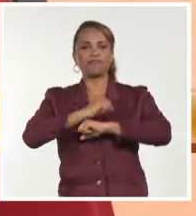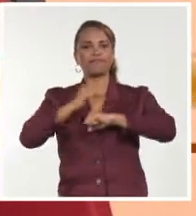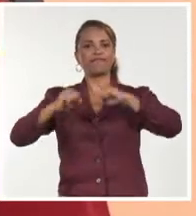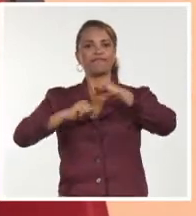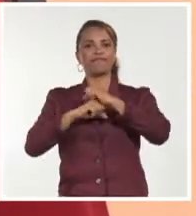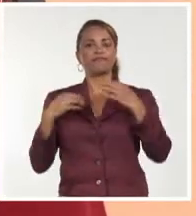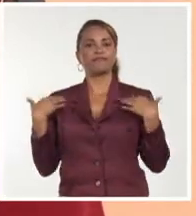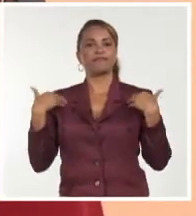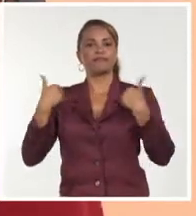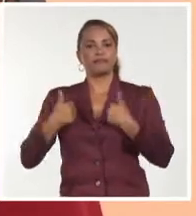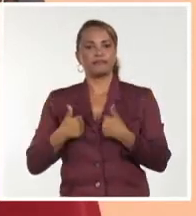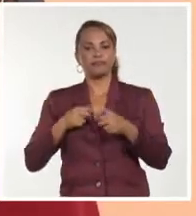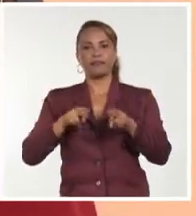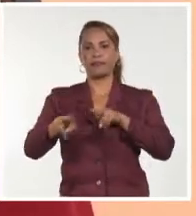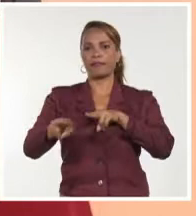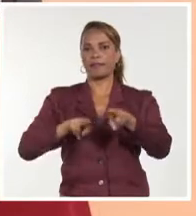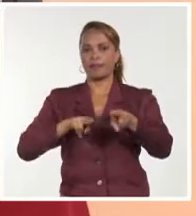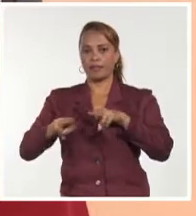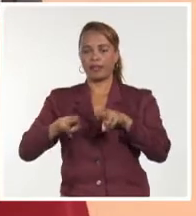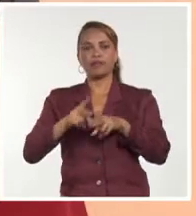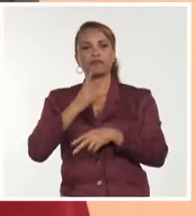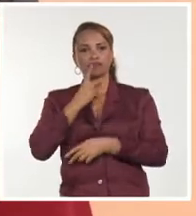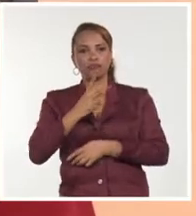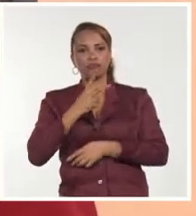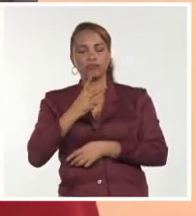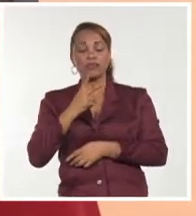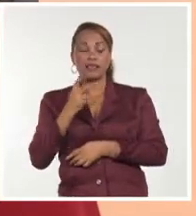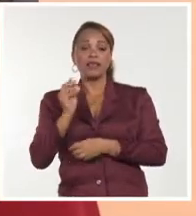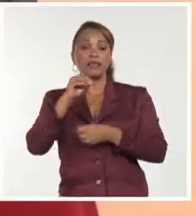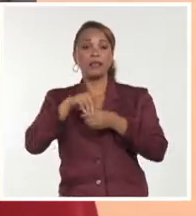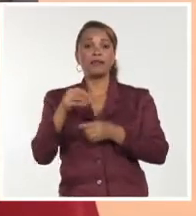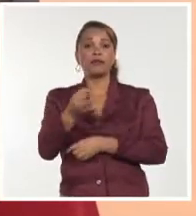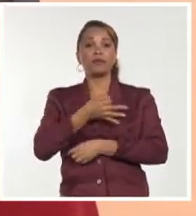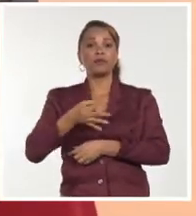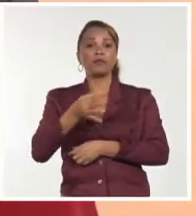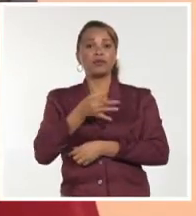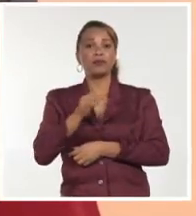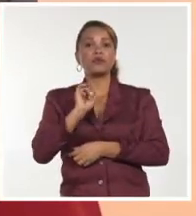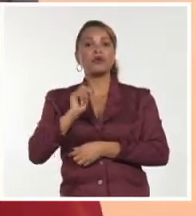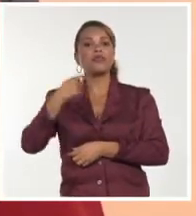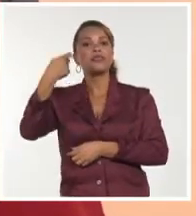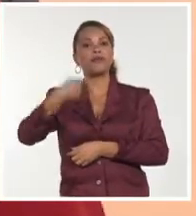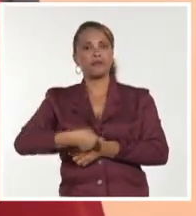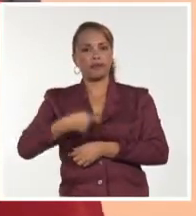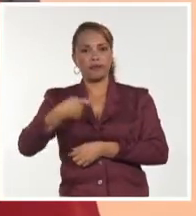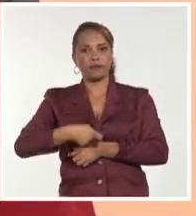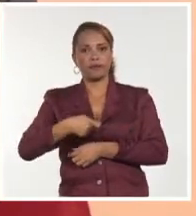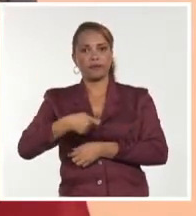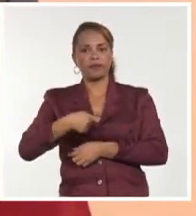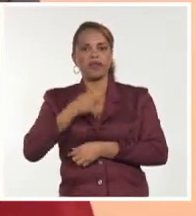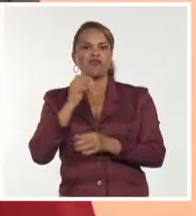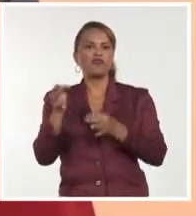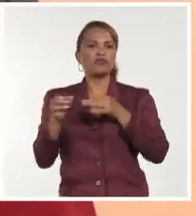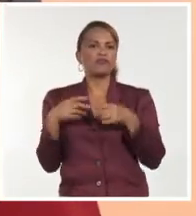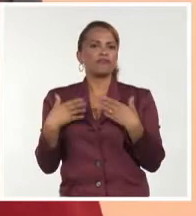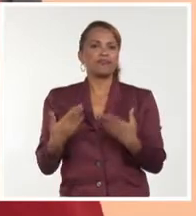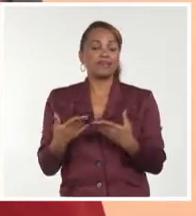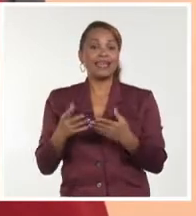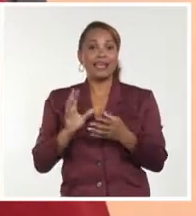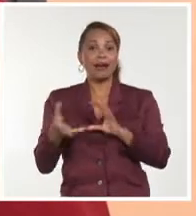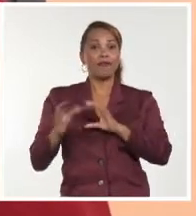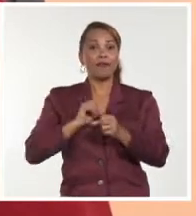dirección administrativa del municipio, va a ser decisivo en función de que esa